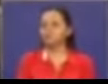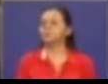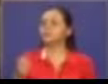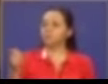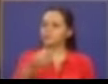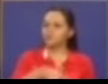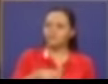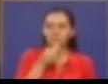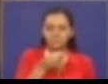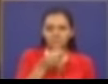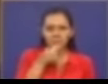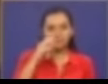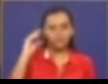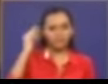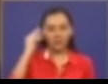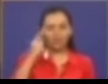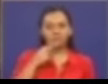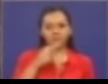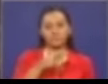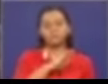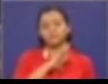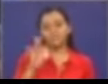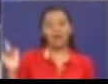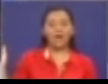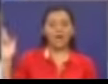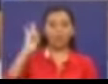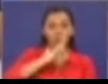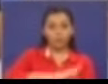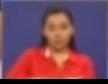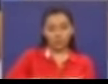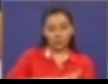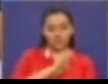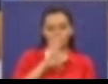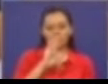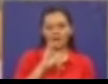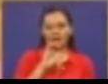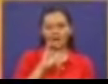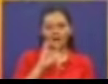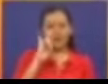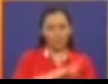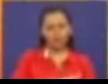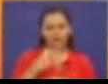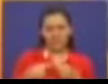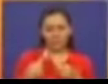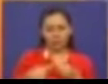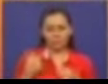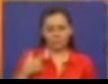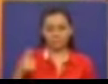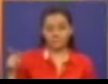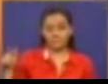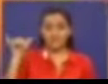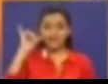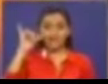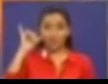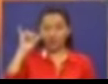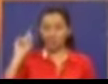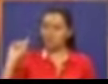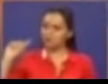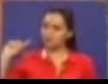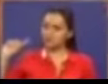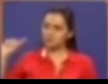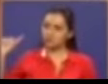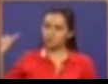Luego, traslado terrestre al aeropuerto de Tababela. Yo me quedo impresionado, fui de Sangolquí a Tababela. Kilómetros